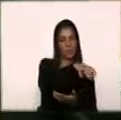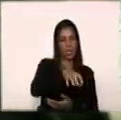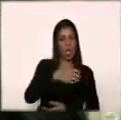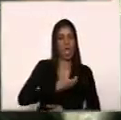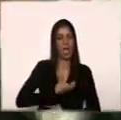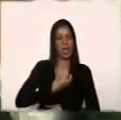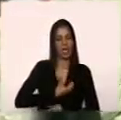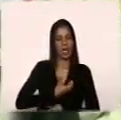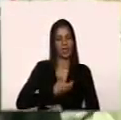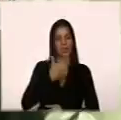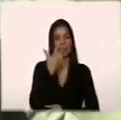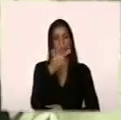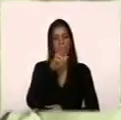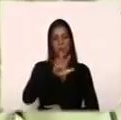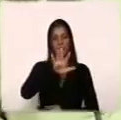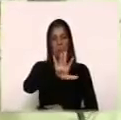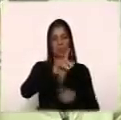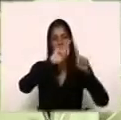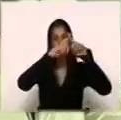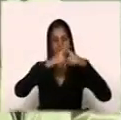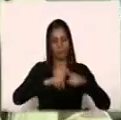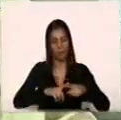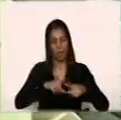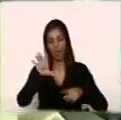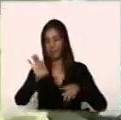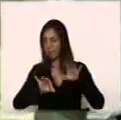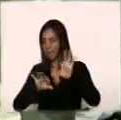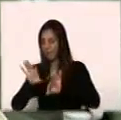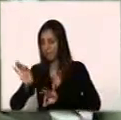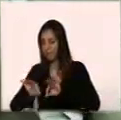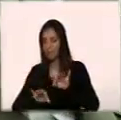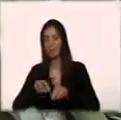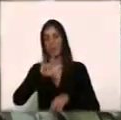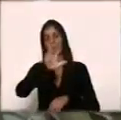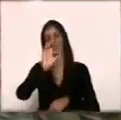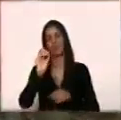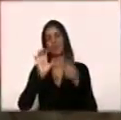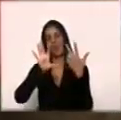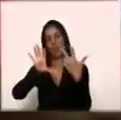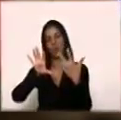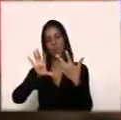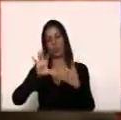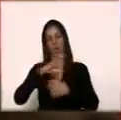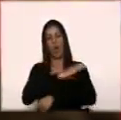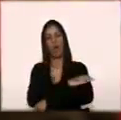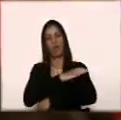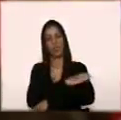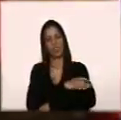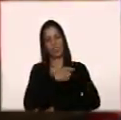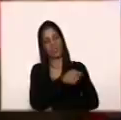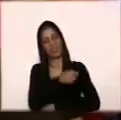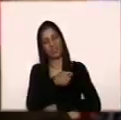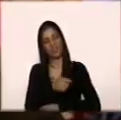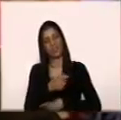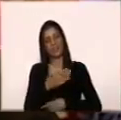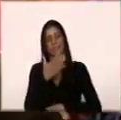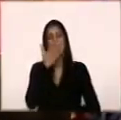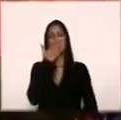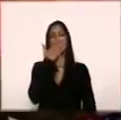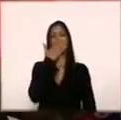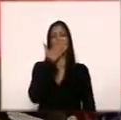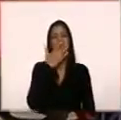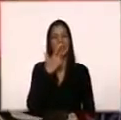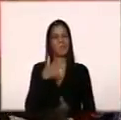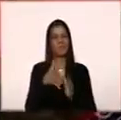alcaldías conquistadas democráticamente, a pesar de la guerra económica que intenta ahora, al no